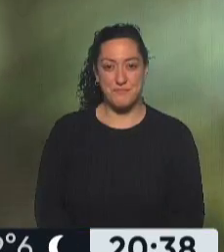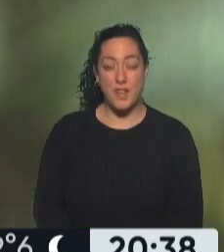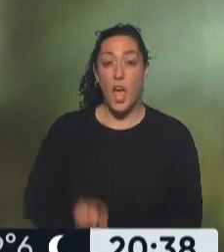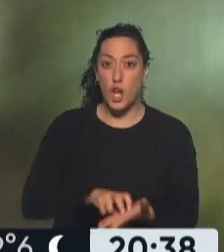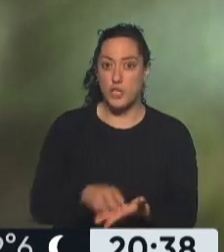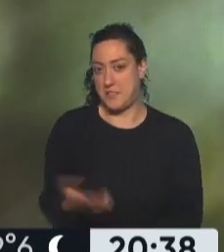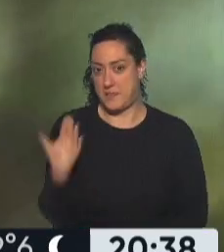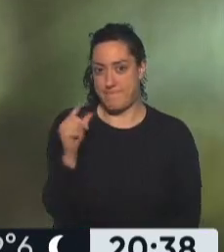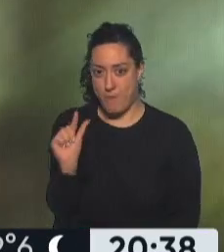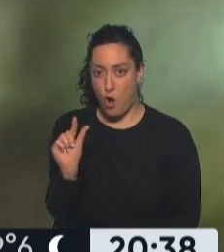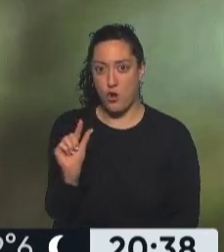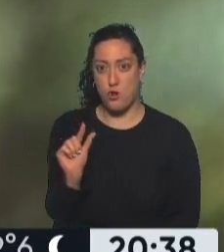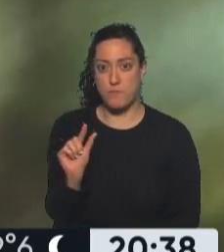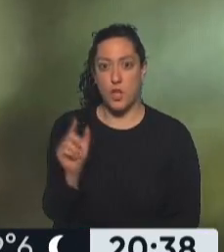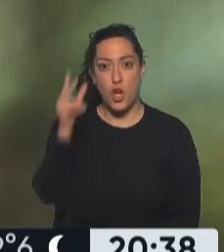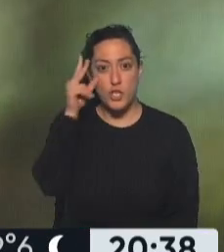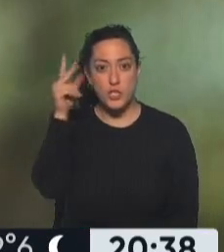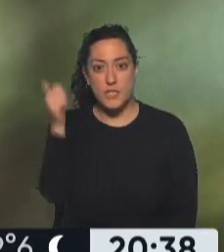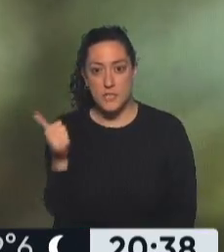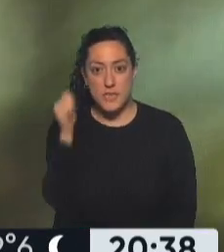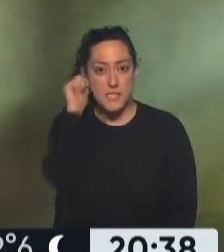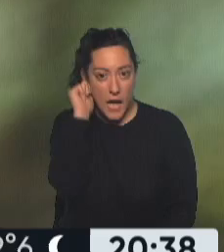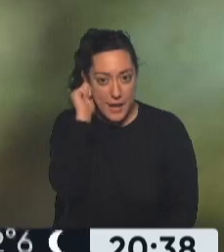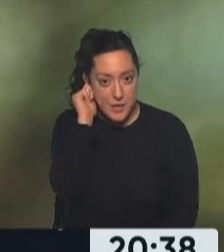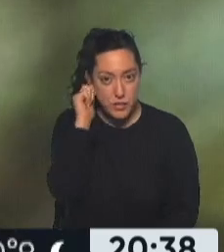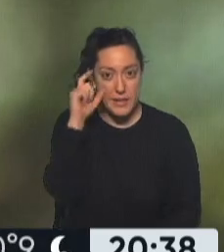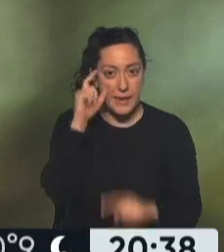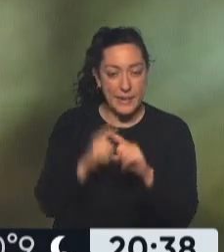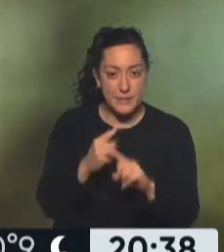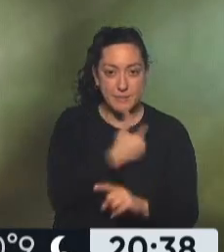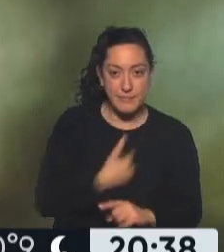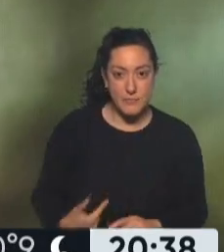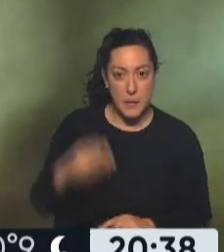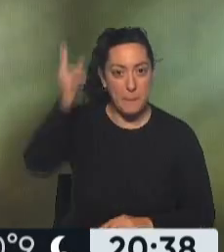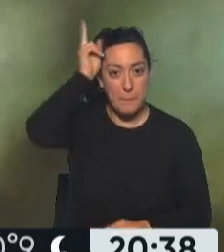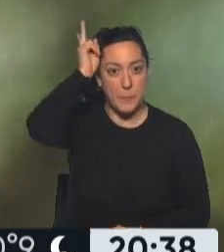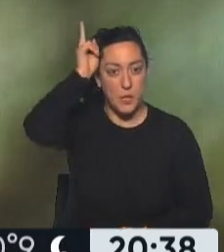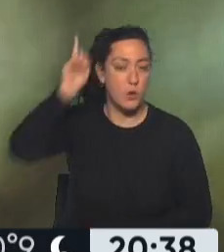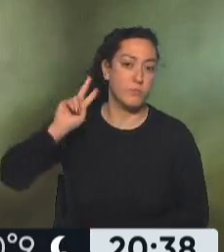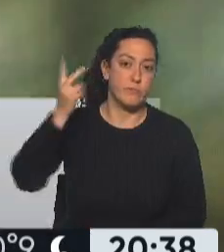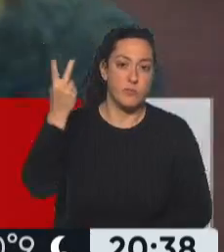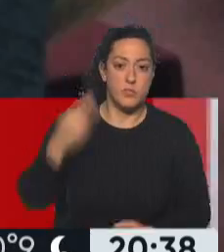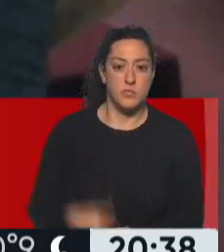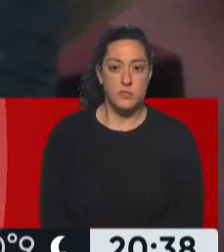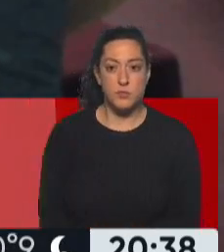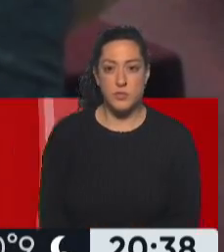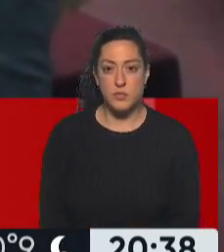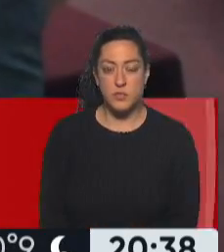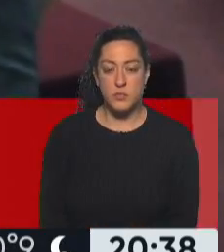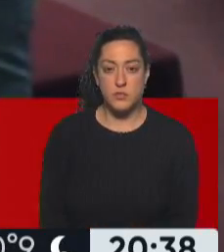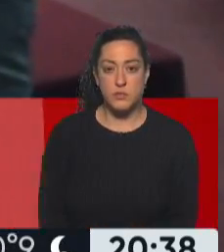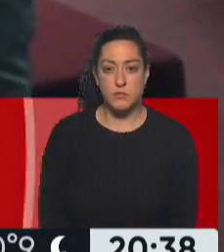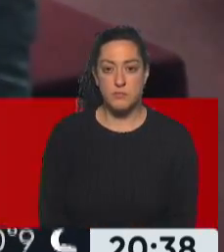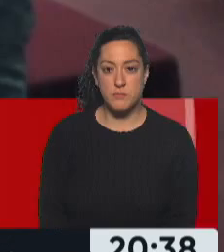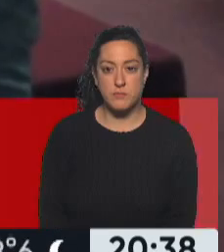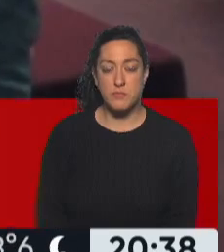Noticia de último momento, a los 86 años murió el exmandatario peruano Alberto Fujimori.